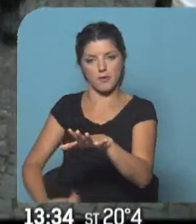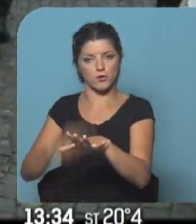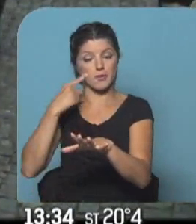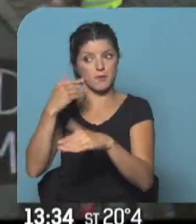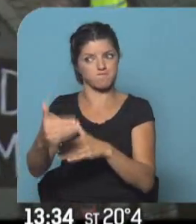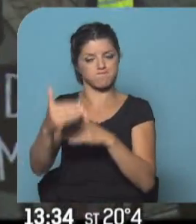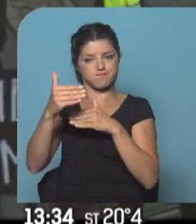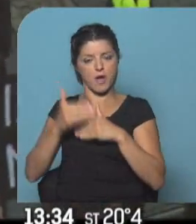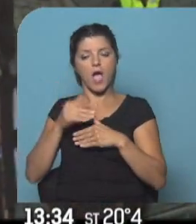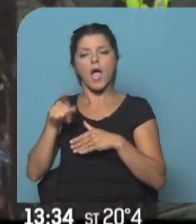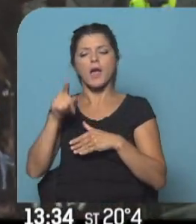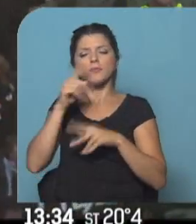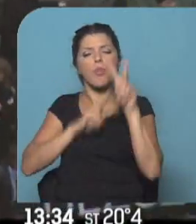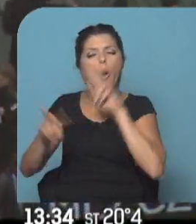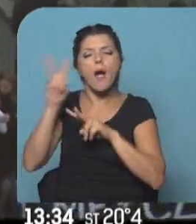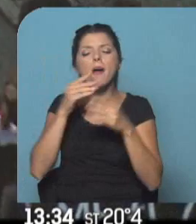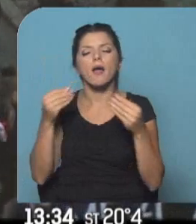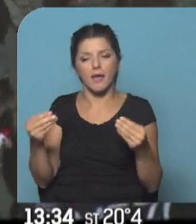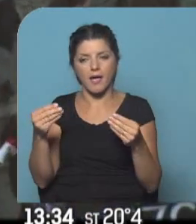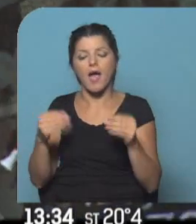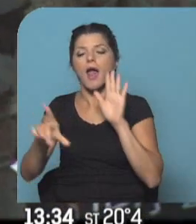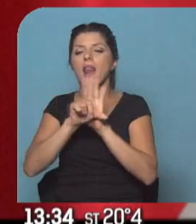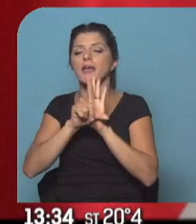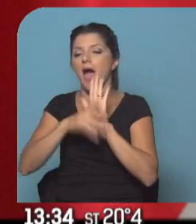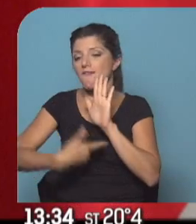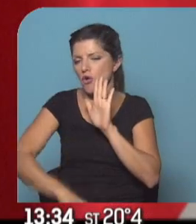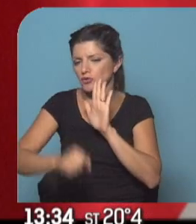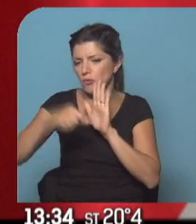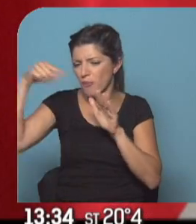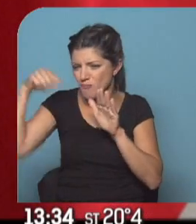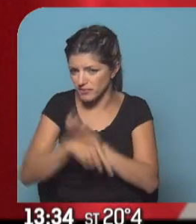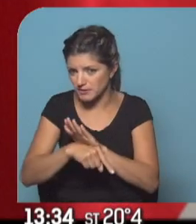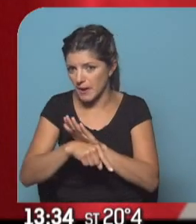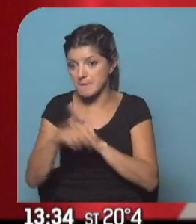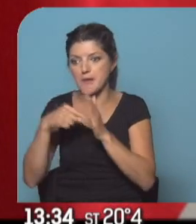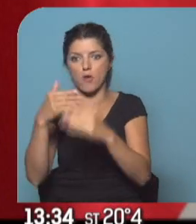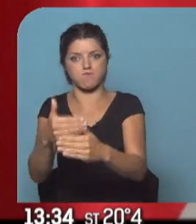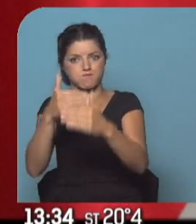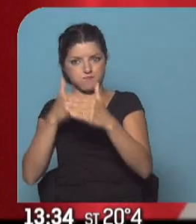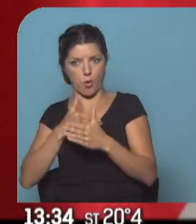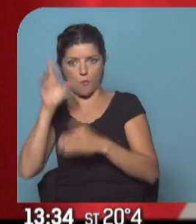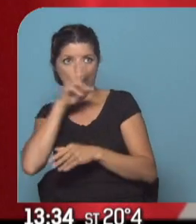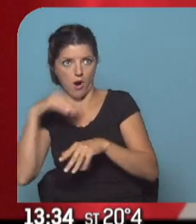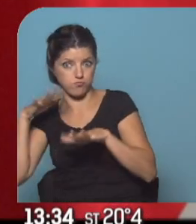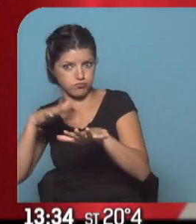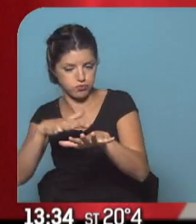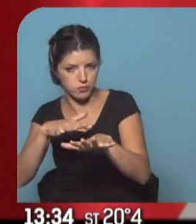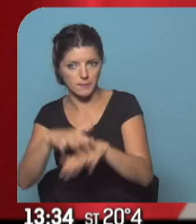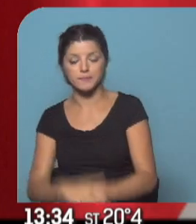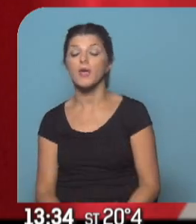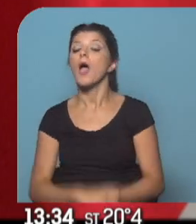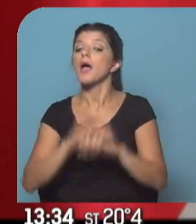en su intento de endurecer aún más la ley del aborto. A pesar de su sesgo autoritario, el partido